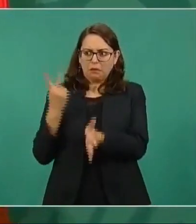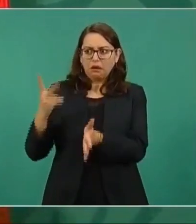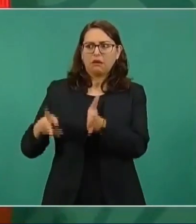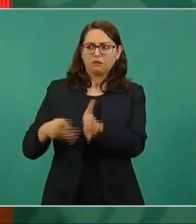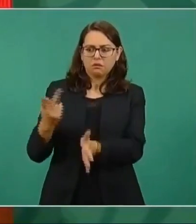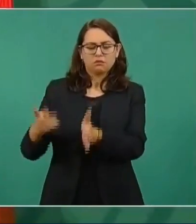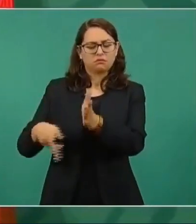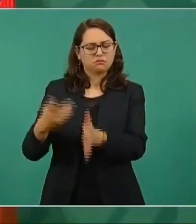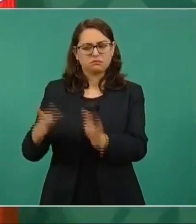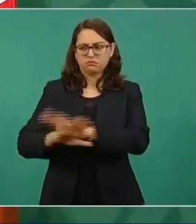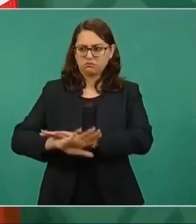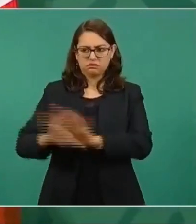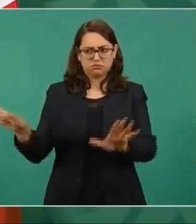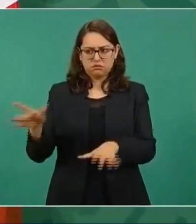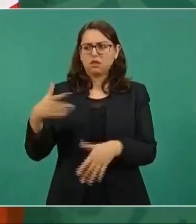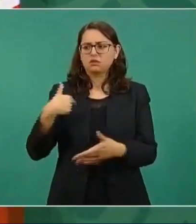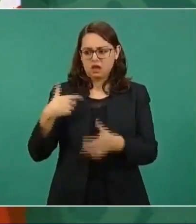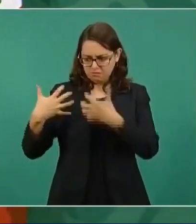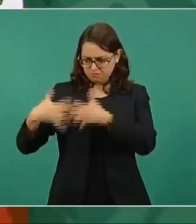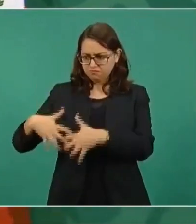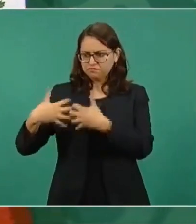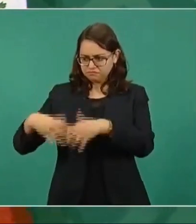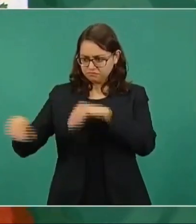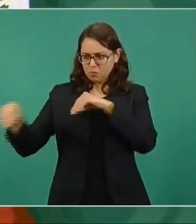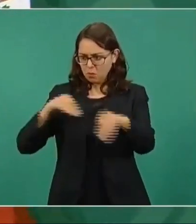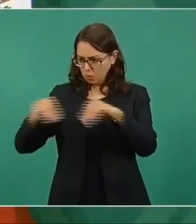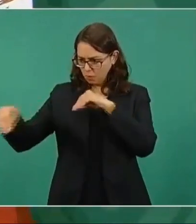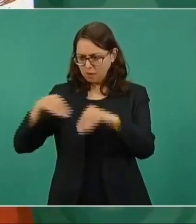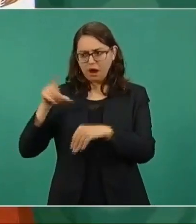porque vamos a controlar las presas.